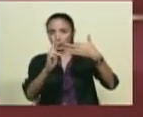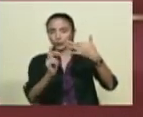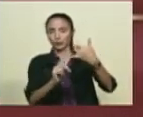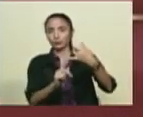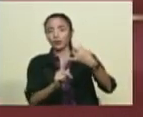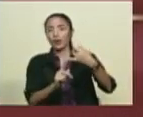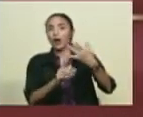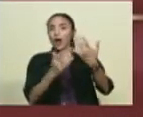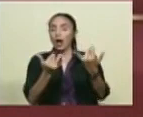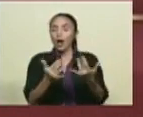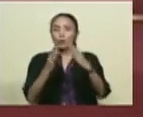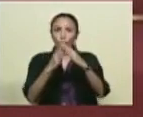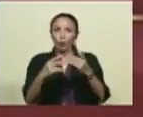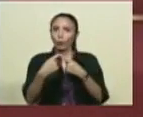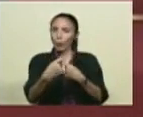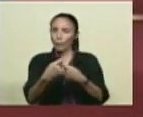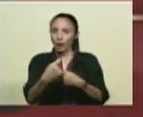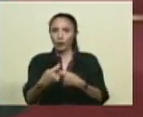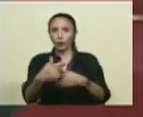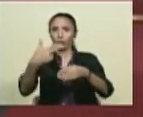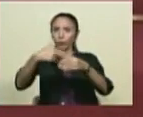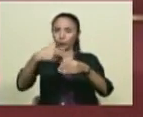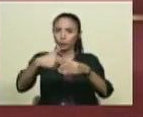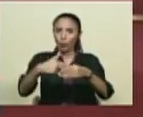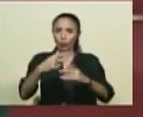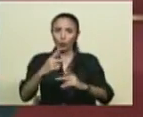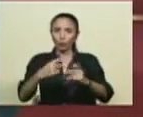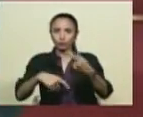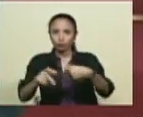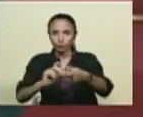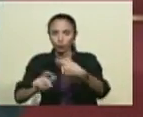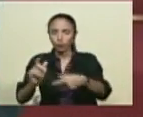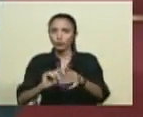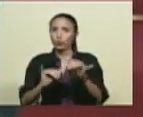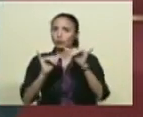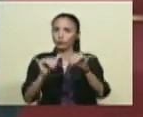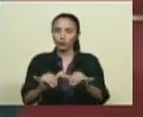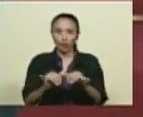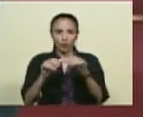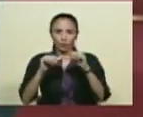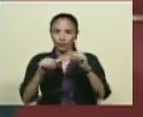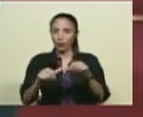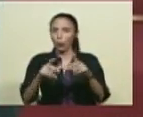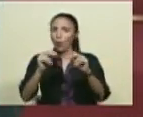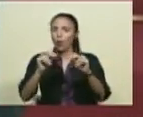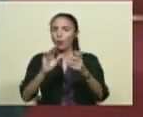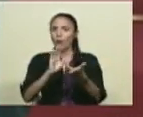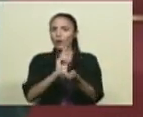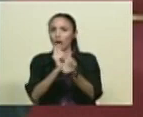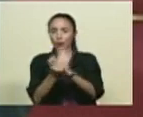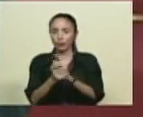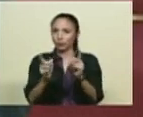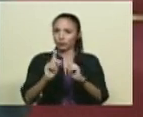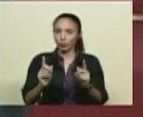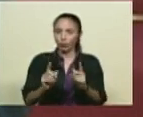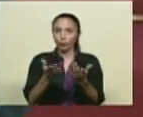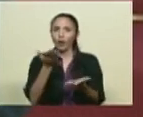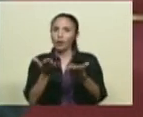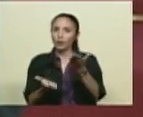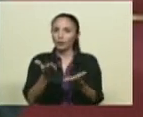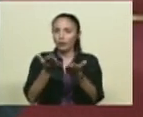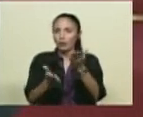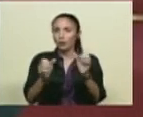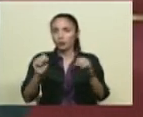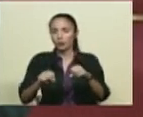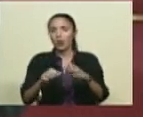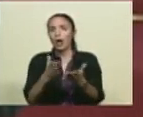las cuotas OPEC y países no OPEC se mantienen. Es lo que le ha dado estabilidad y equilibrio y ha mejorado